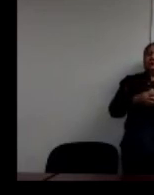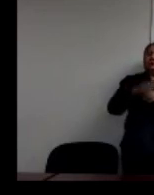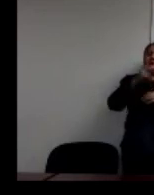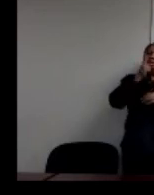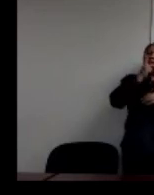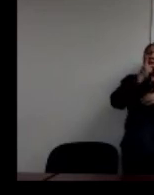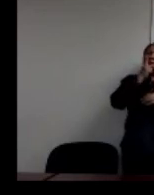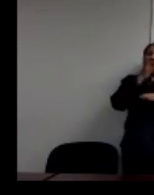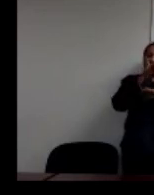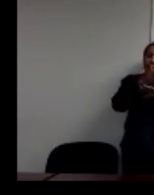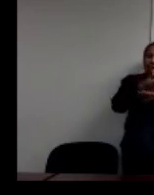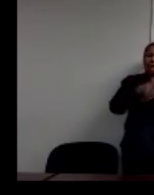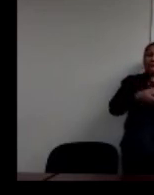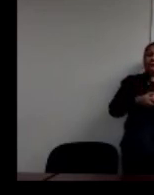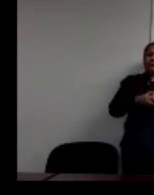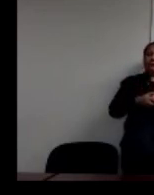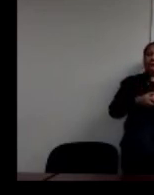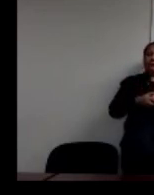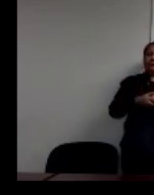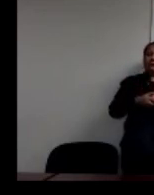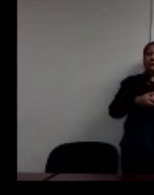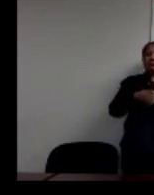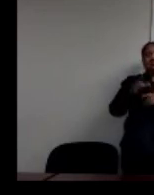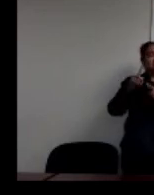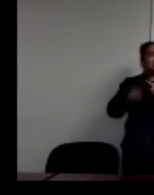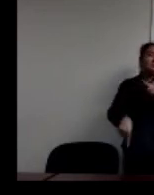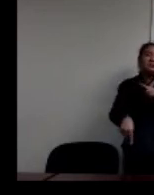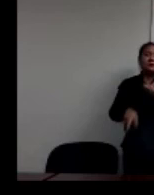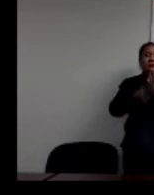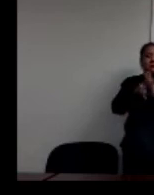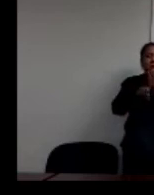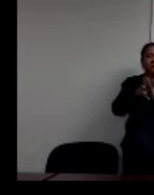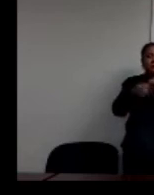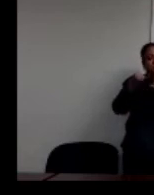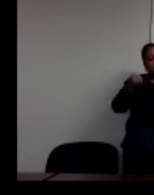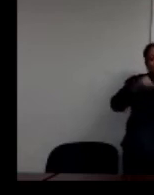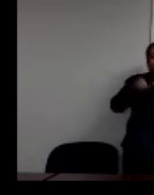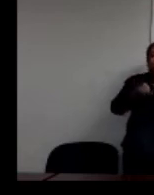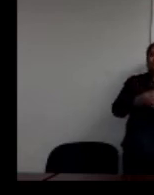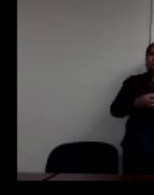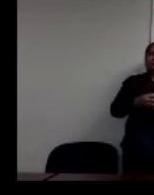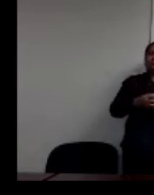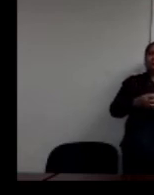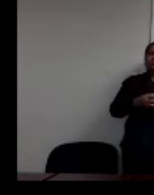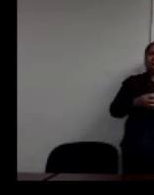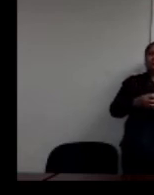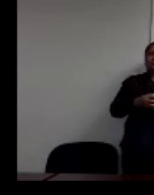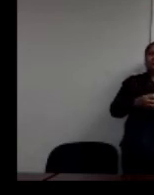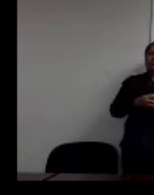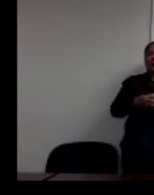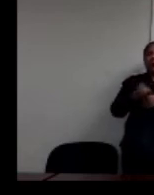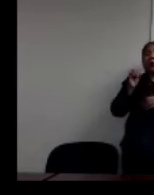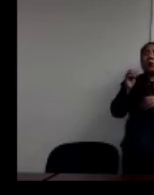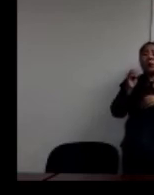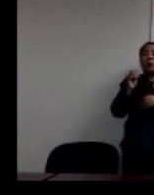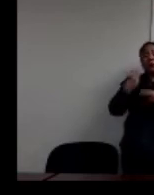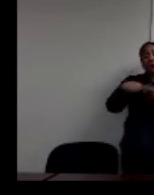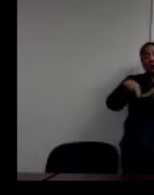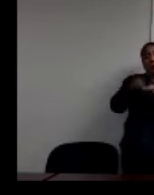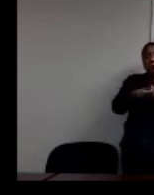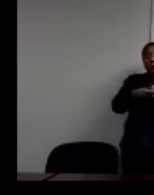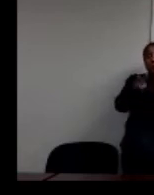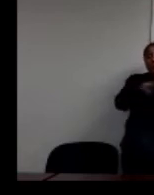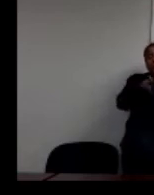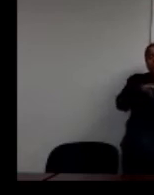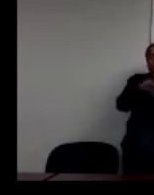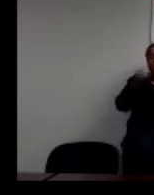sería aquí, bueno, como el ejemplo, le retiran el videojuego. Entonces, o lo sientan frente al videojuego. Entonces,